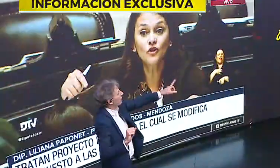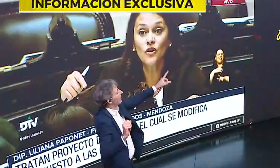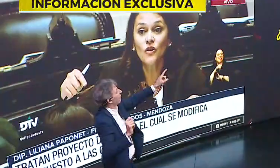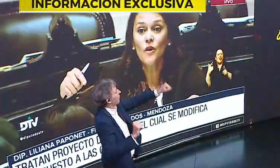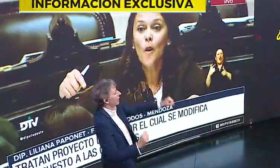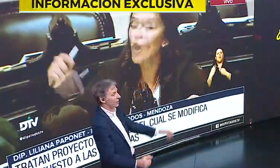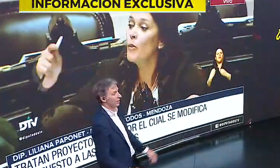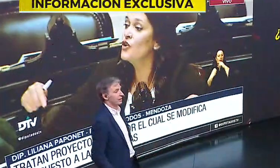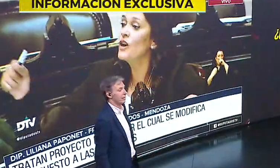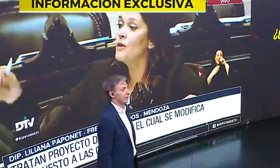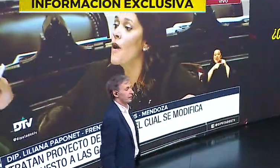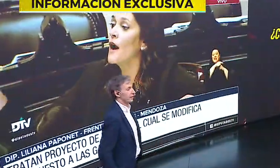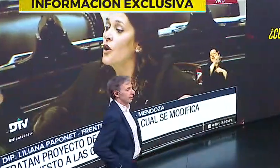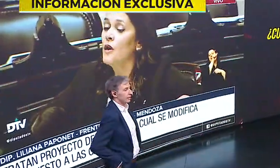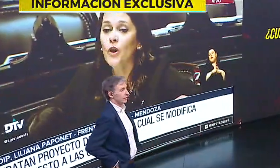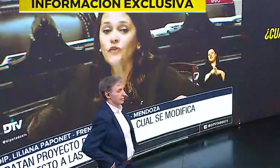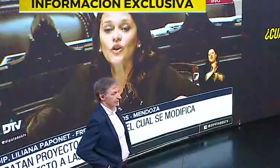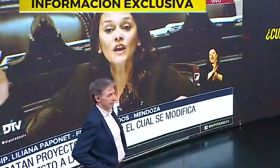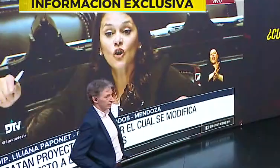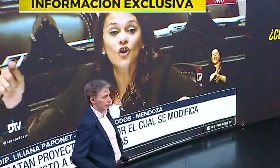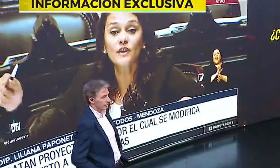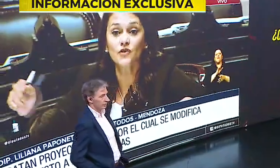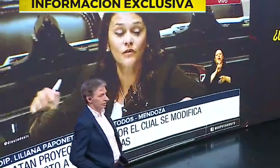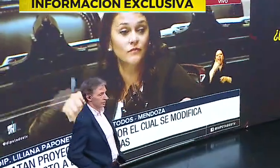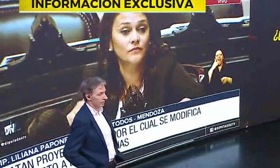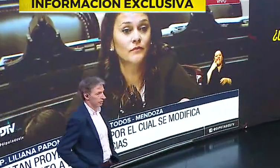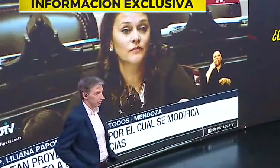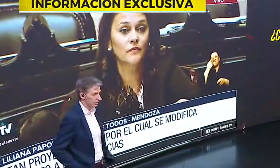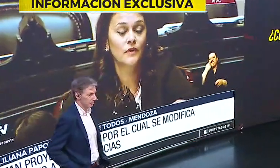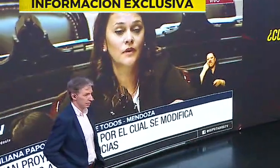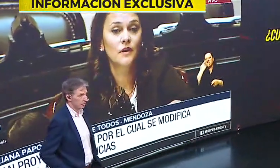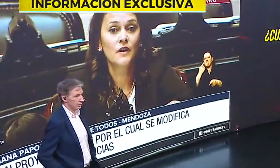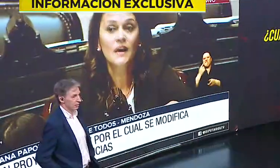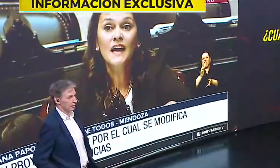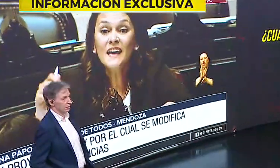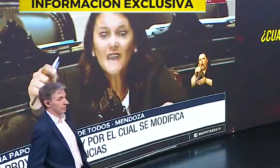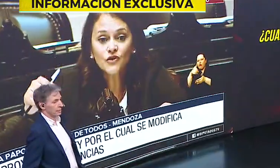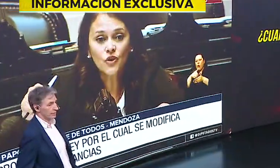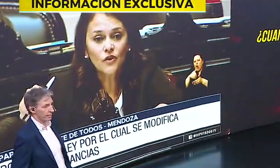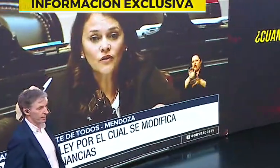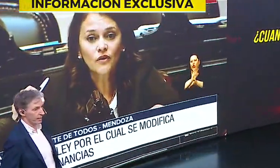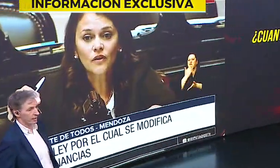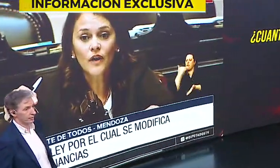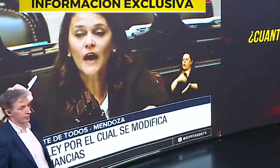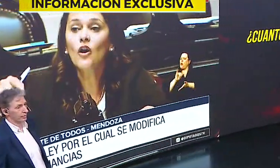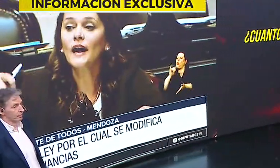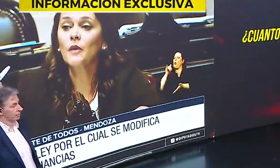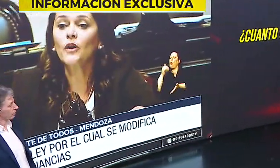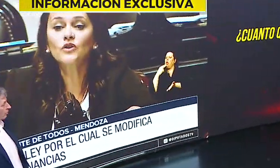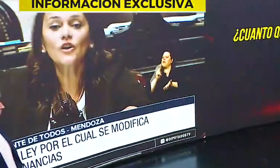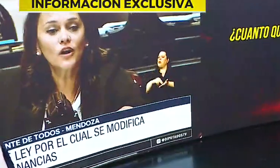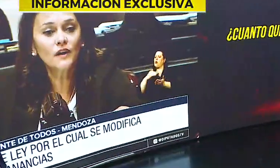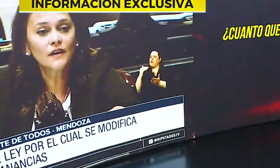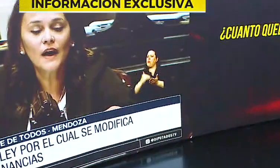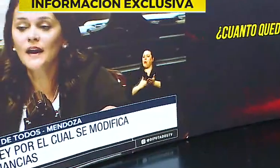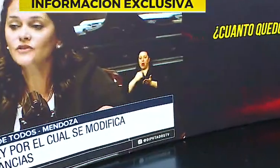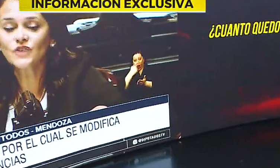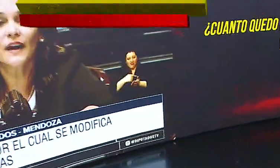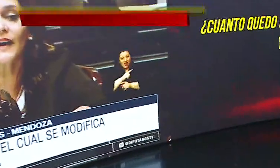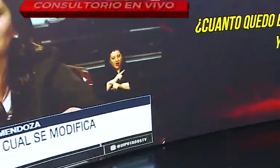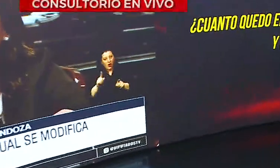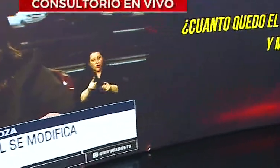mínimo vital inmóvil Nati bueno el salario mínimo vital inmóvil quedó a partir de septiembre en 118000 revisable dentro de poquito se van a juntar